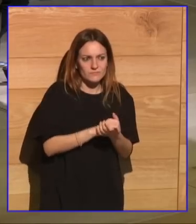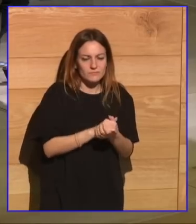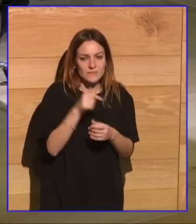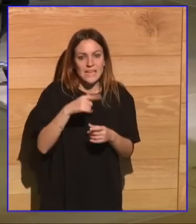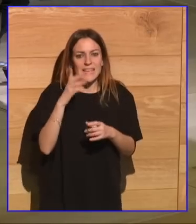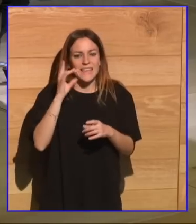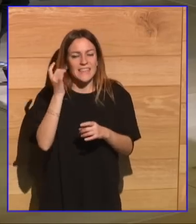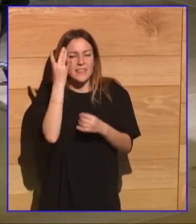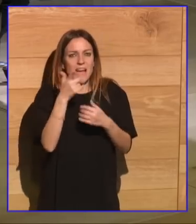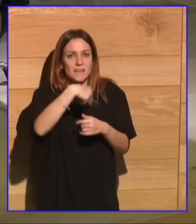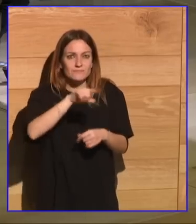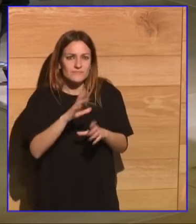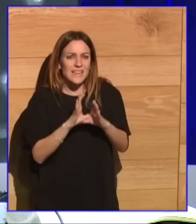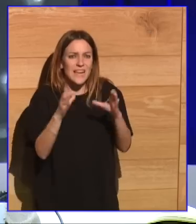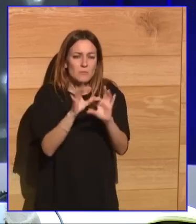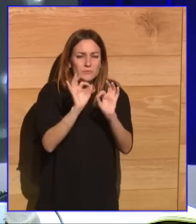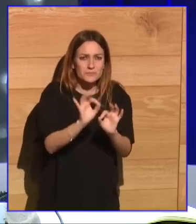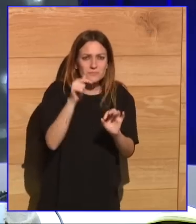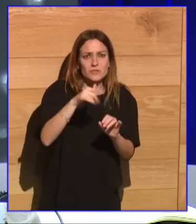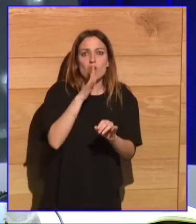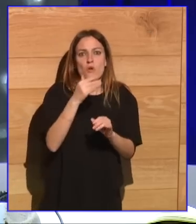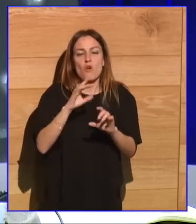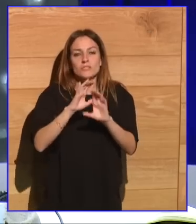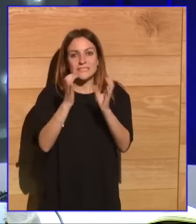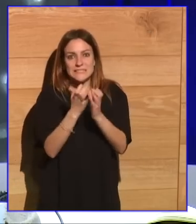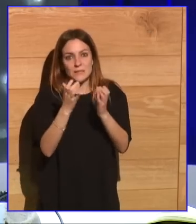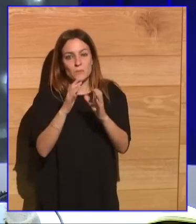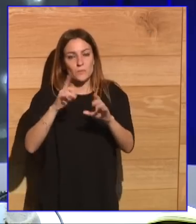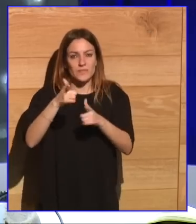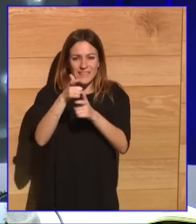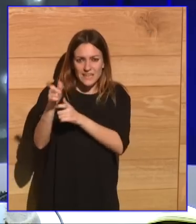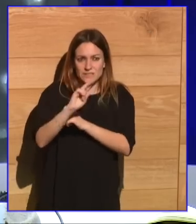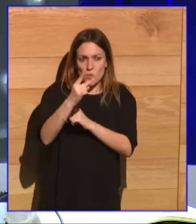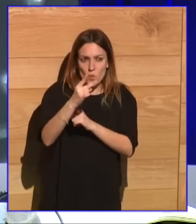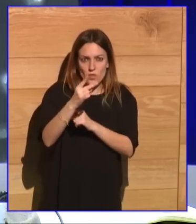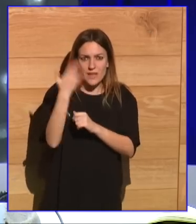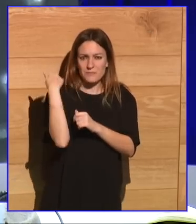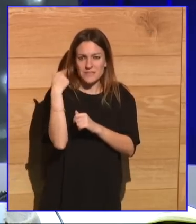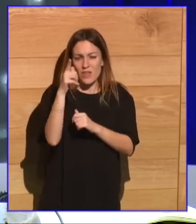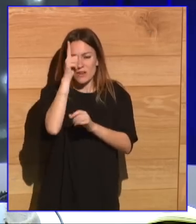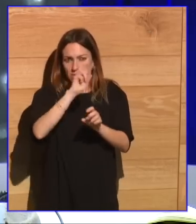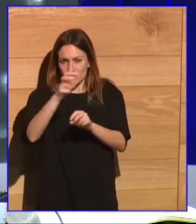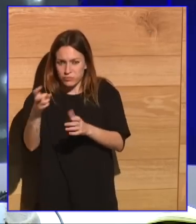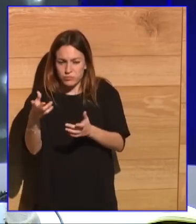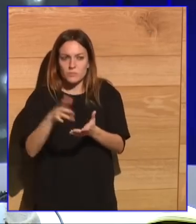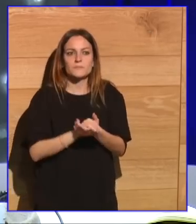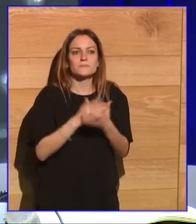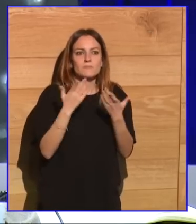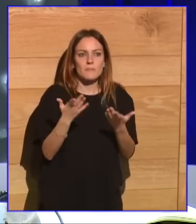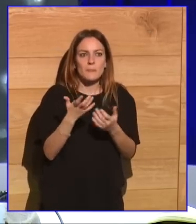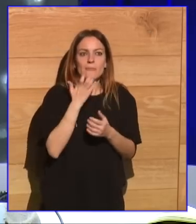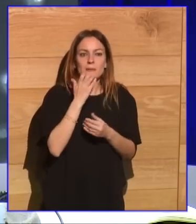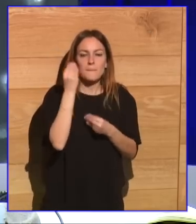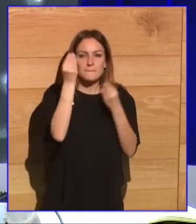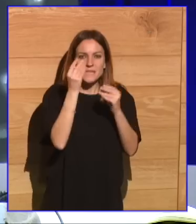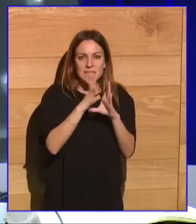Guerra Mundial, Auschwitz, Mauthausen, etc. Si pensamos en campos de prisioneros, ya lo